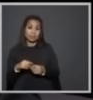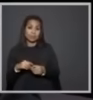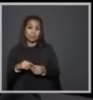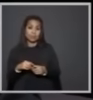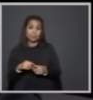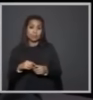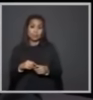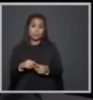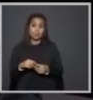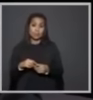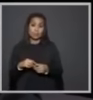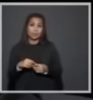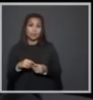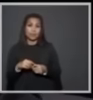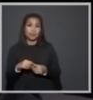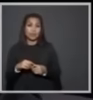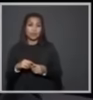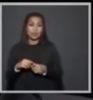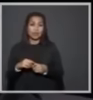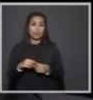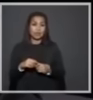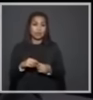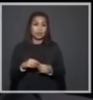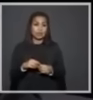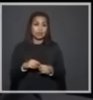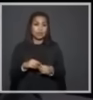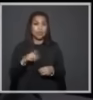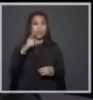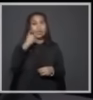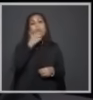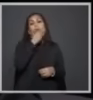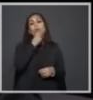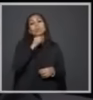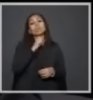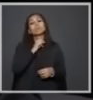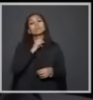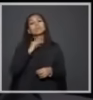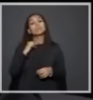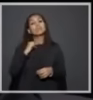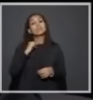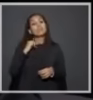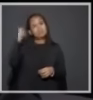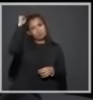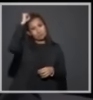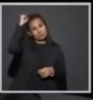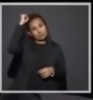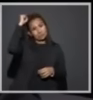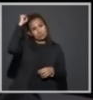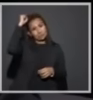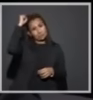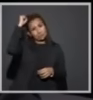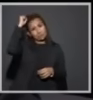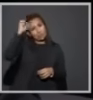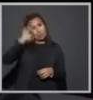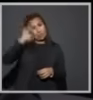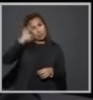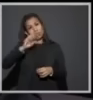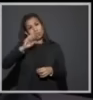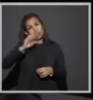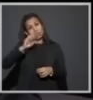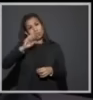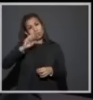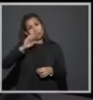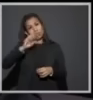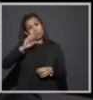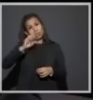a Monseñor Romero, que ahora es mártir, héroe de El Salvador, y en un momento de lucidez ese